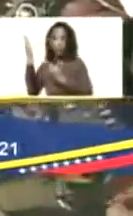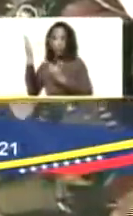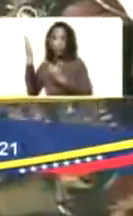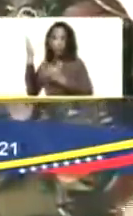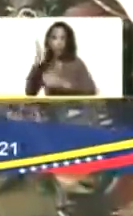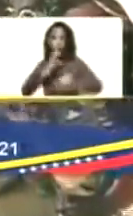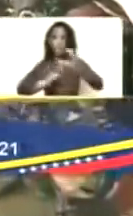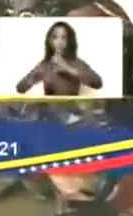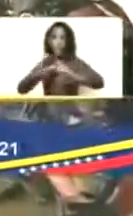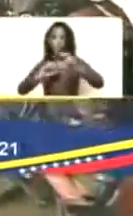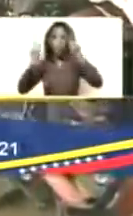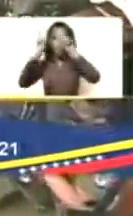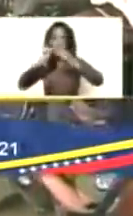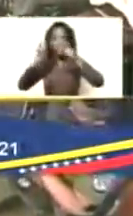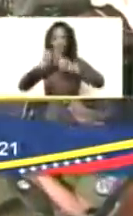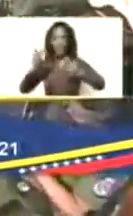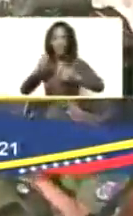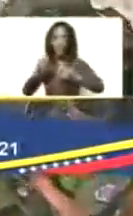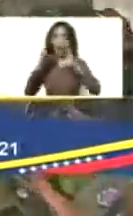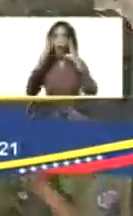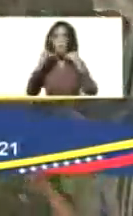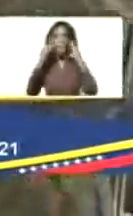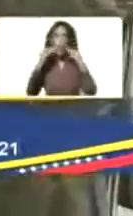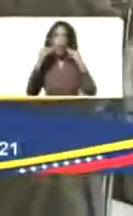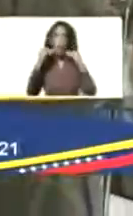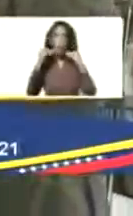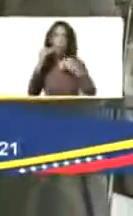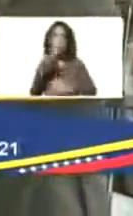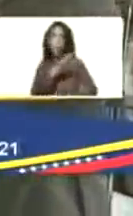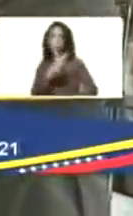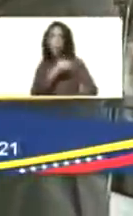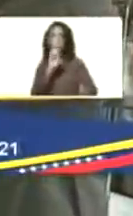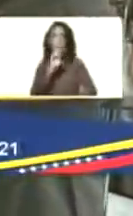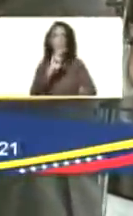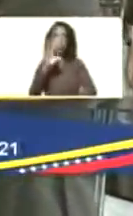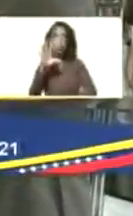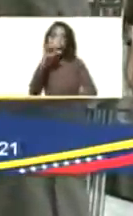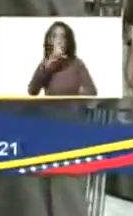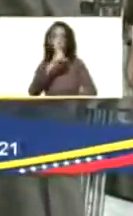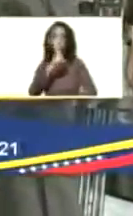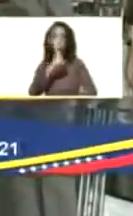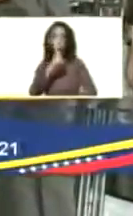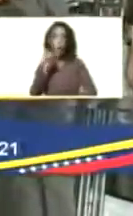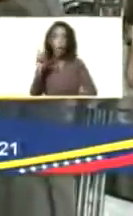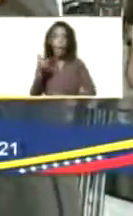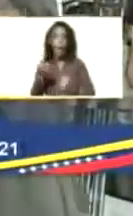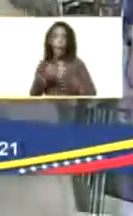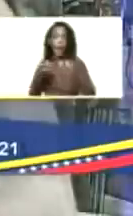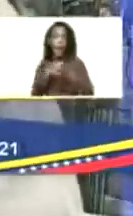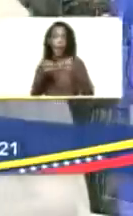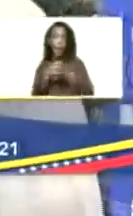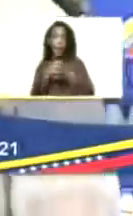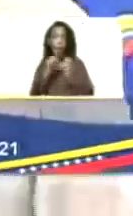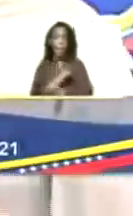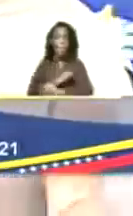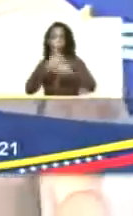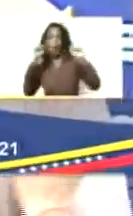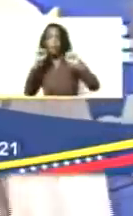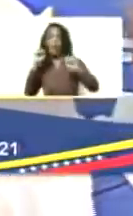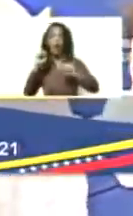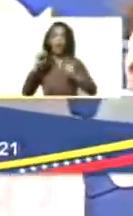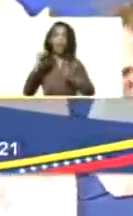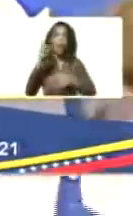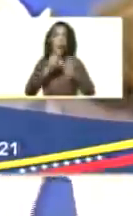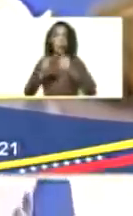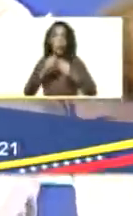científico e investigador con una experiencia de aproximadamente 25 años en el campo de las bombas de calcio de la membrana